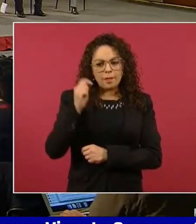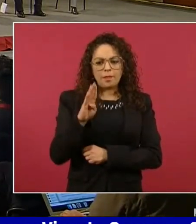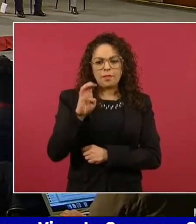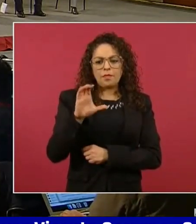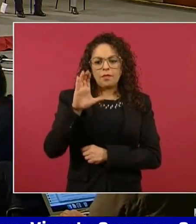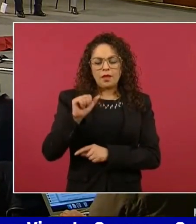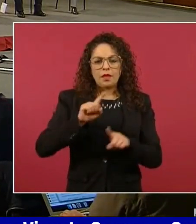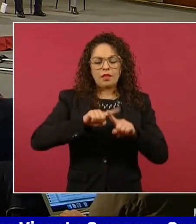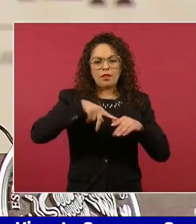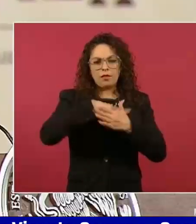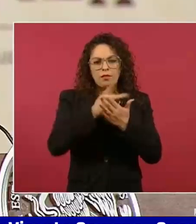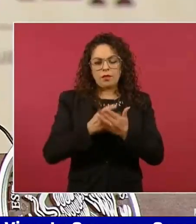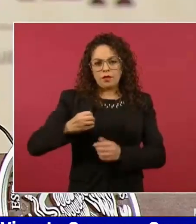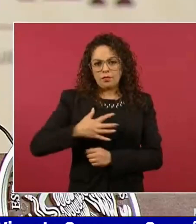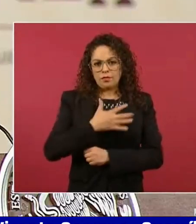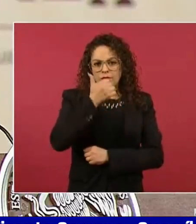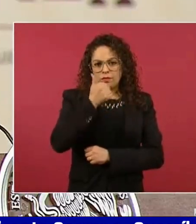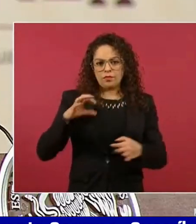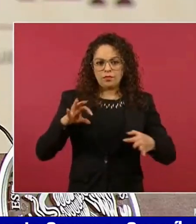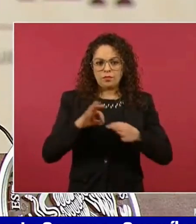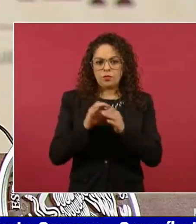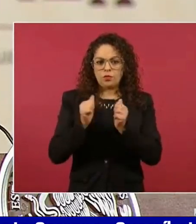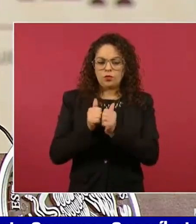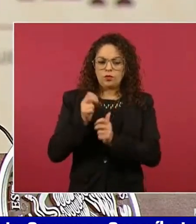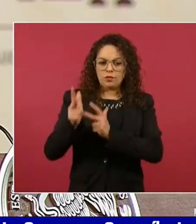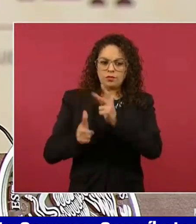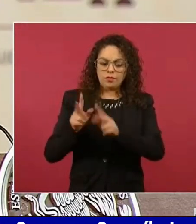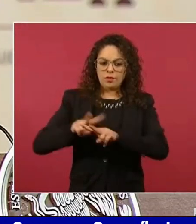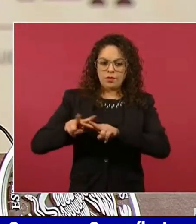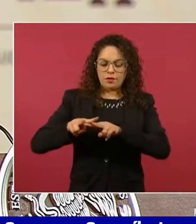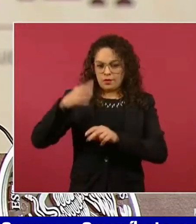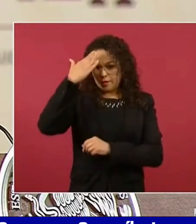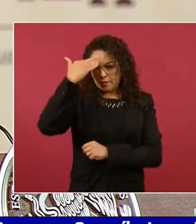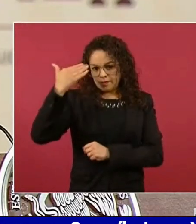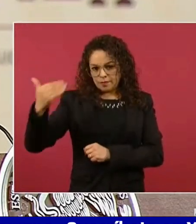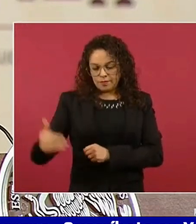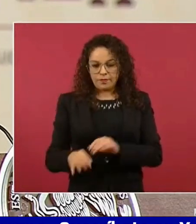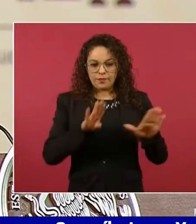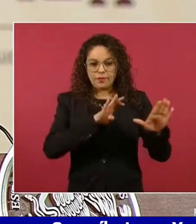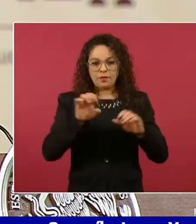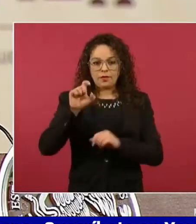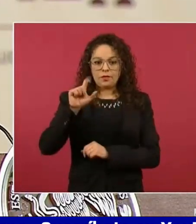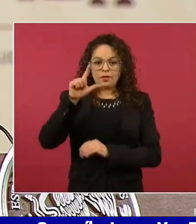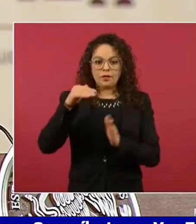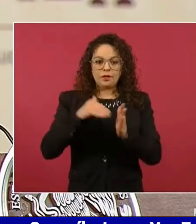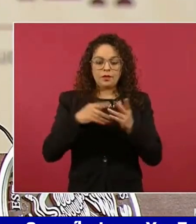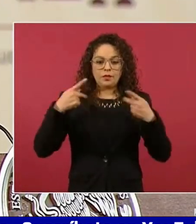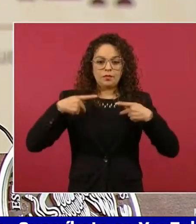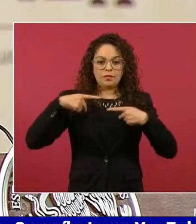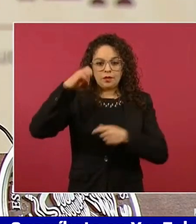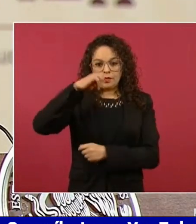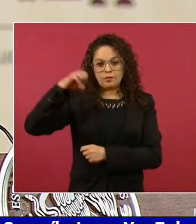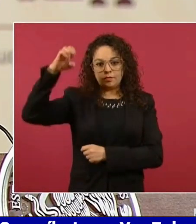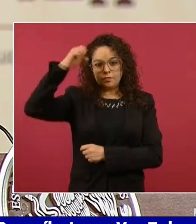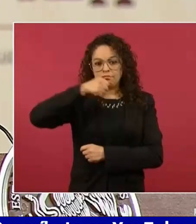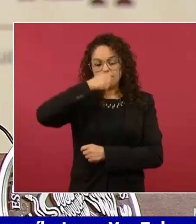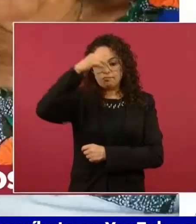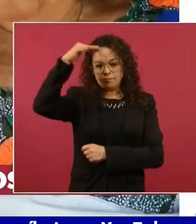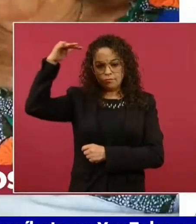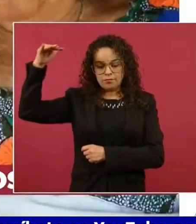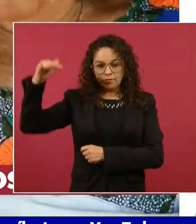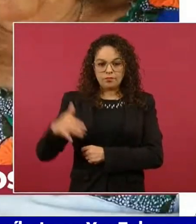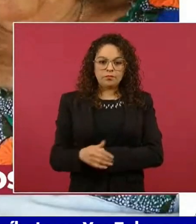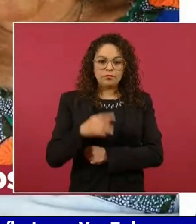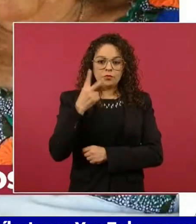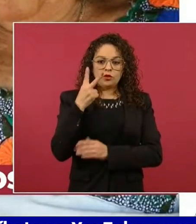bienestar de la ruta del Tren Maya adelante. En 927 mil adultos mayores reciben bimestralmente 4